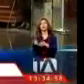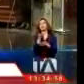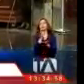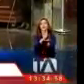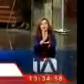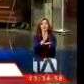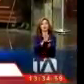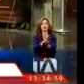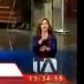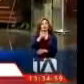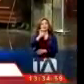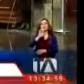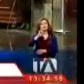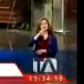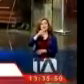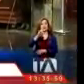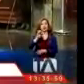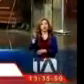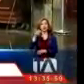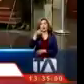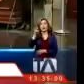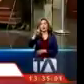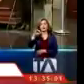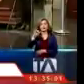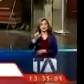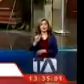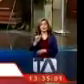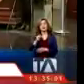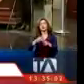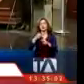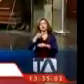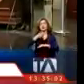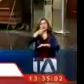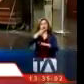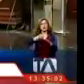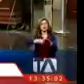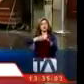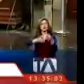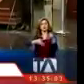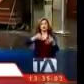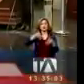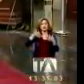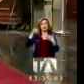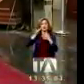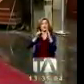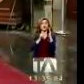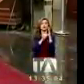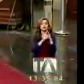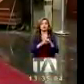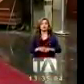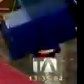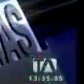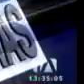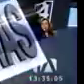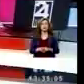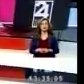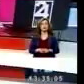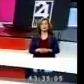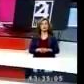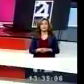comparecencia de Diego García, ex procurador general del Estado, en el marco al juicio político que se sigue en su contra.